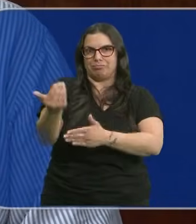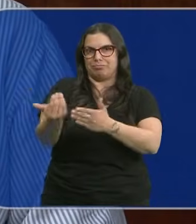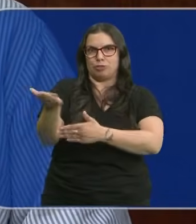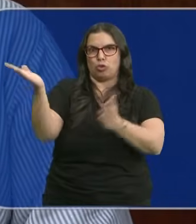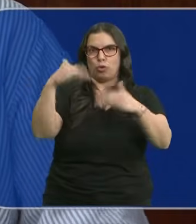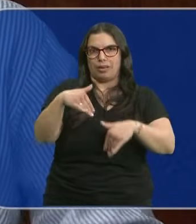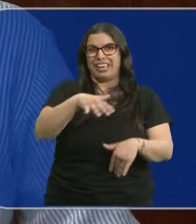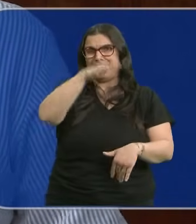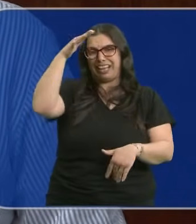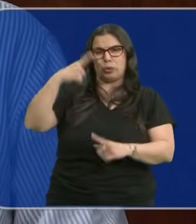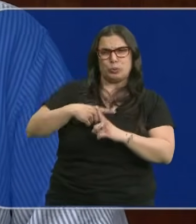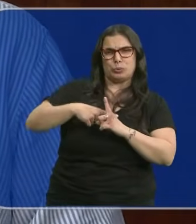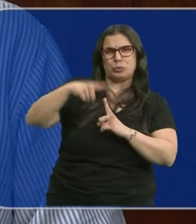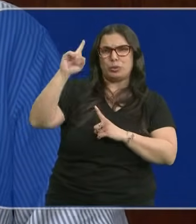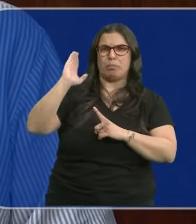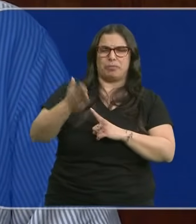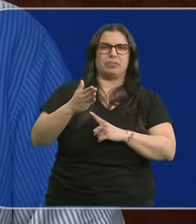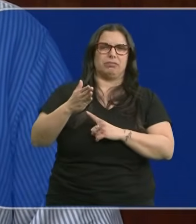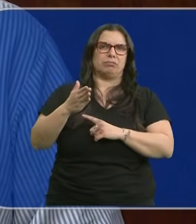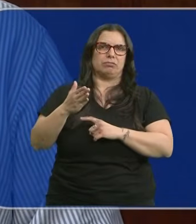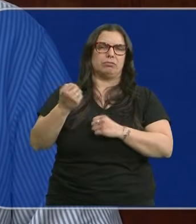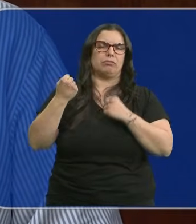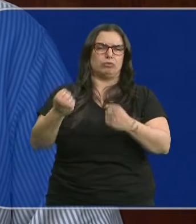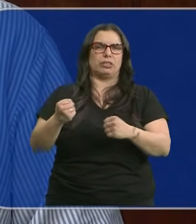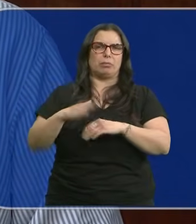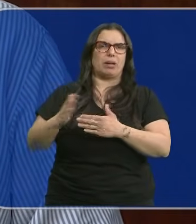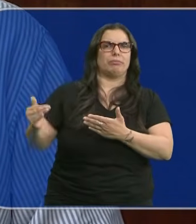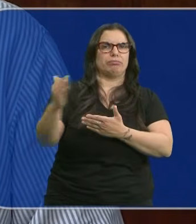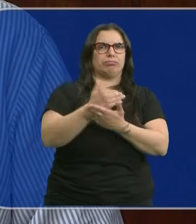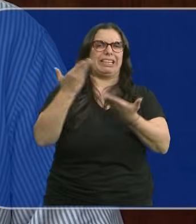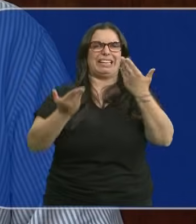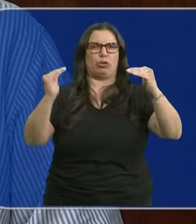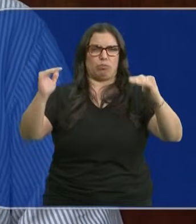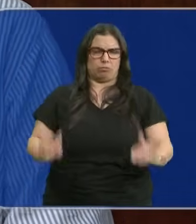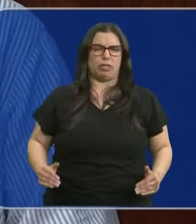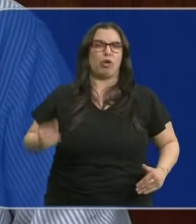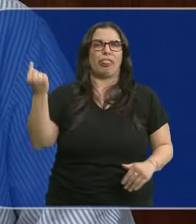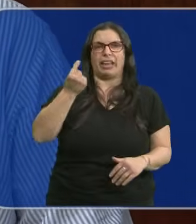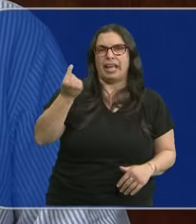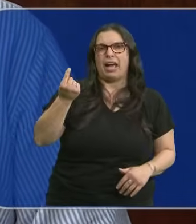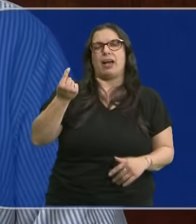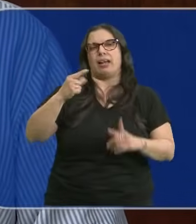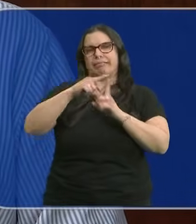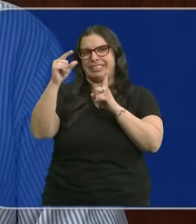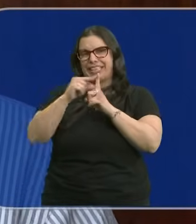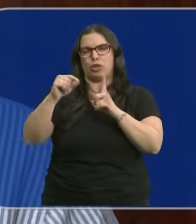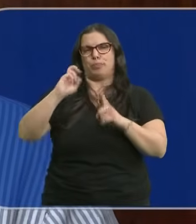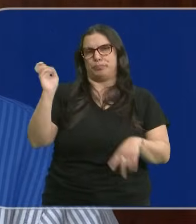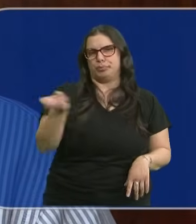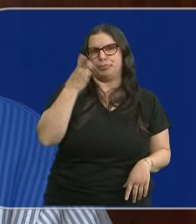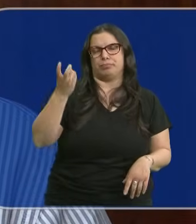por lo tanto ese calor produce una merma muy grande de kilos en el cereal, en el trigo, en las cebadas, en